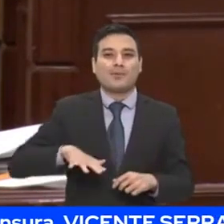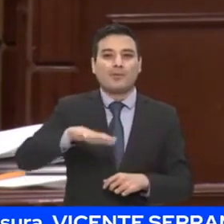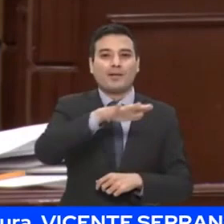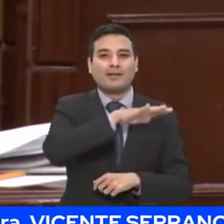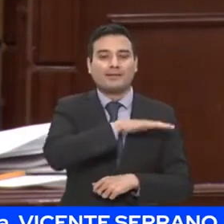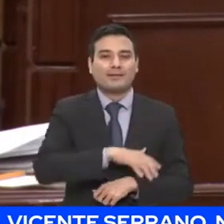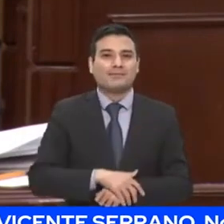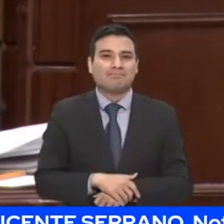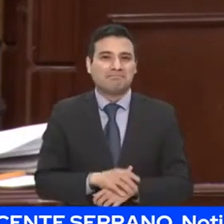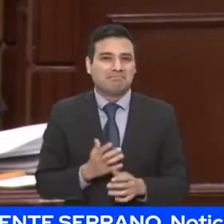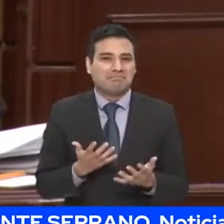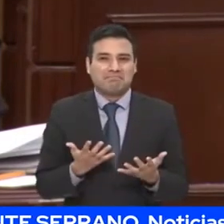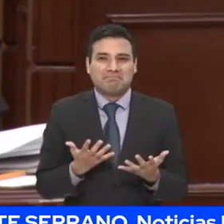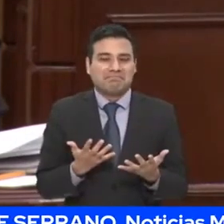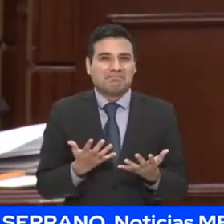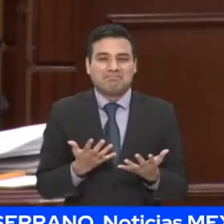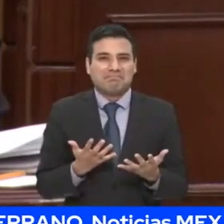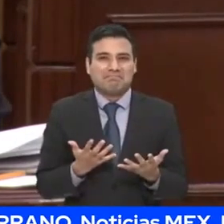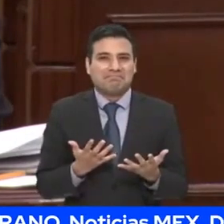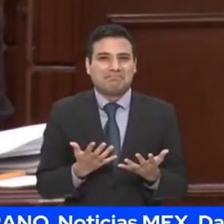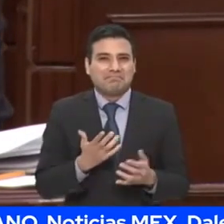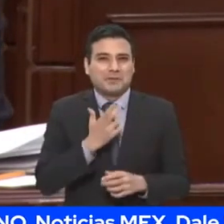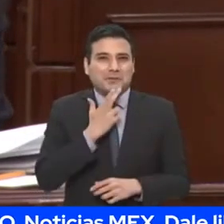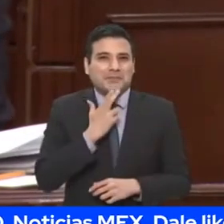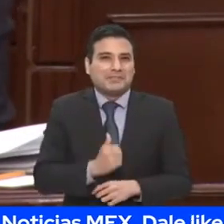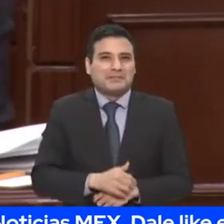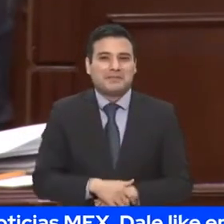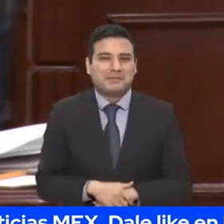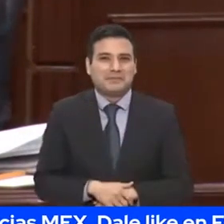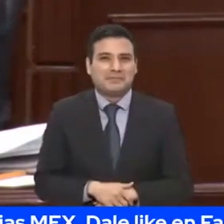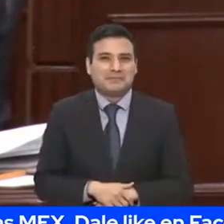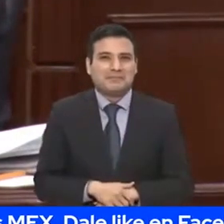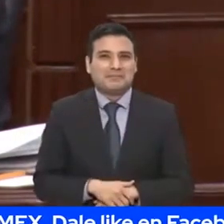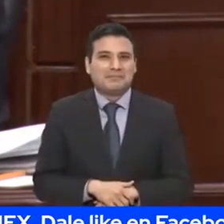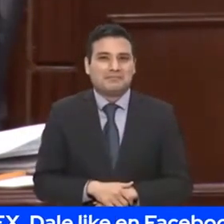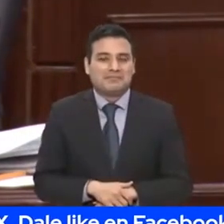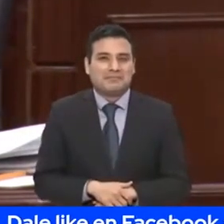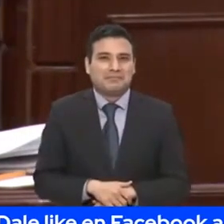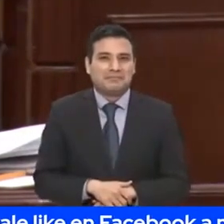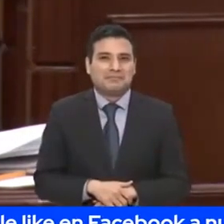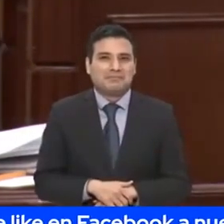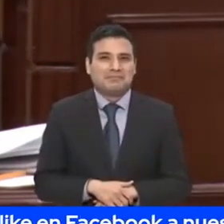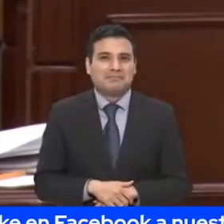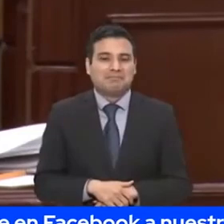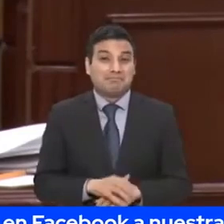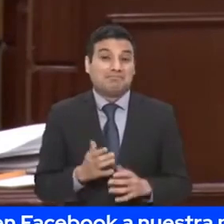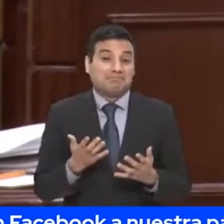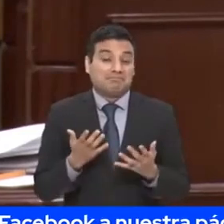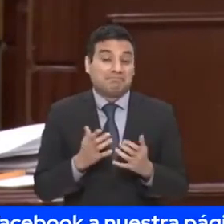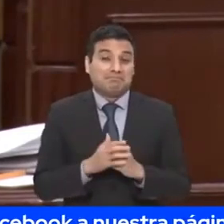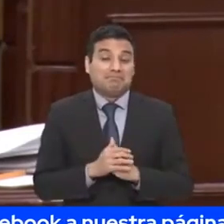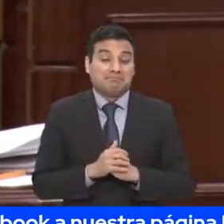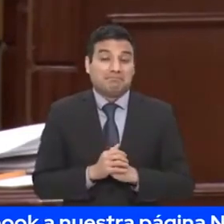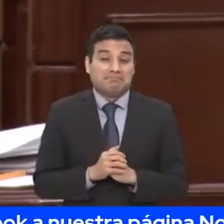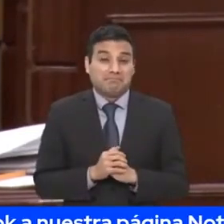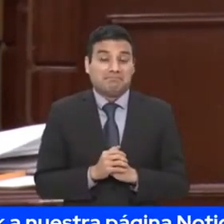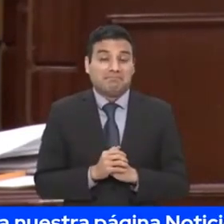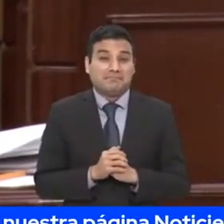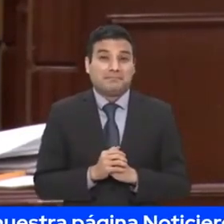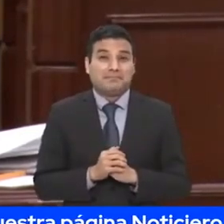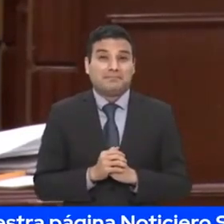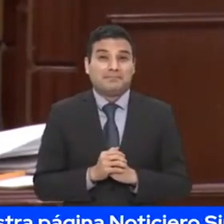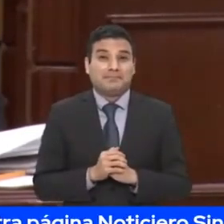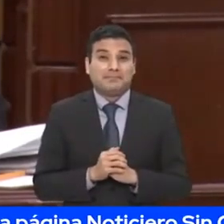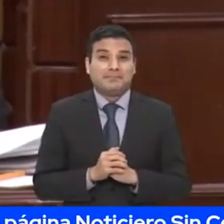no rindió los resultados esperados por todos, cualquiera que fuera en su